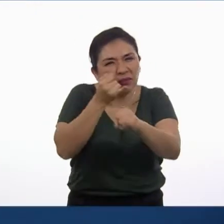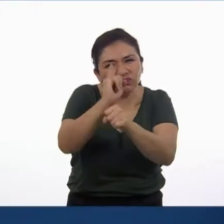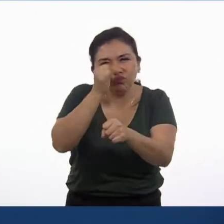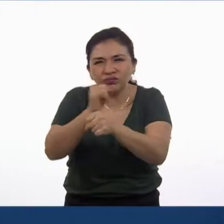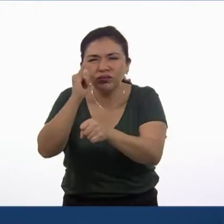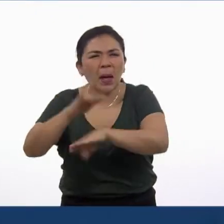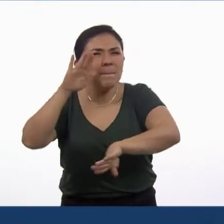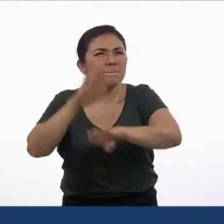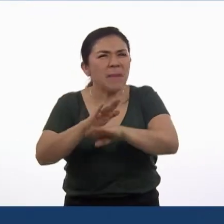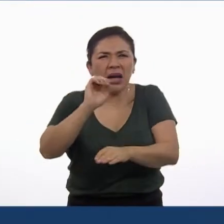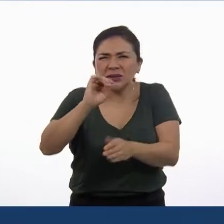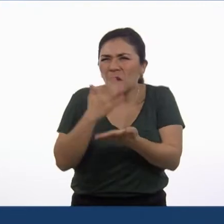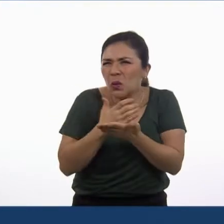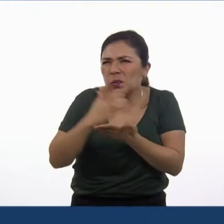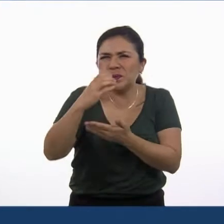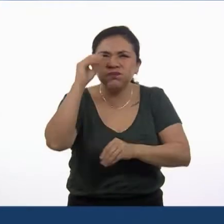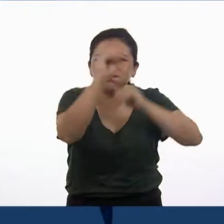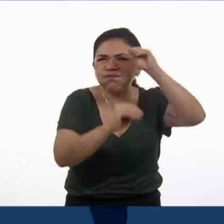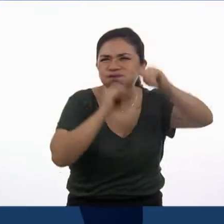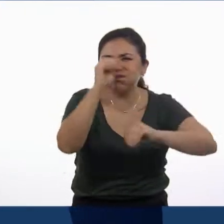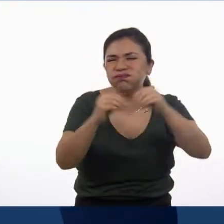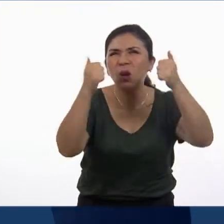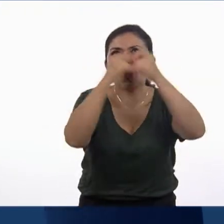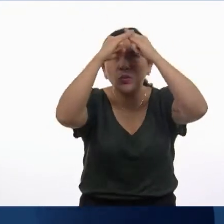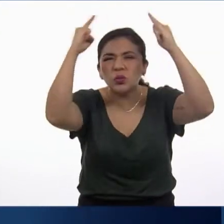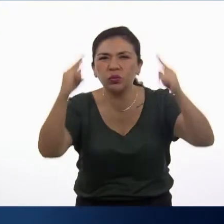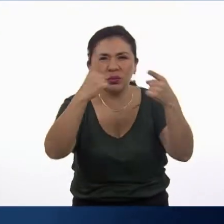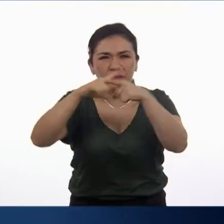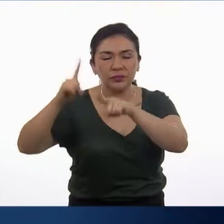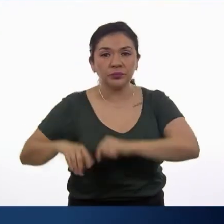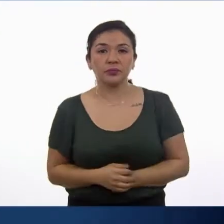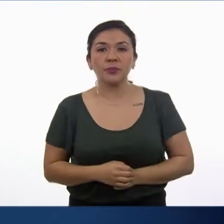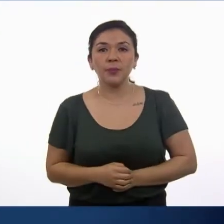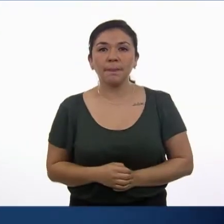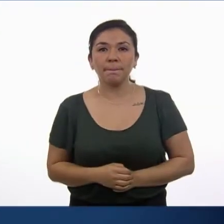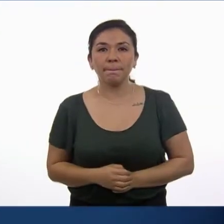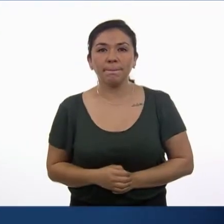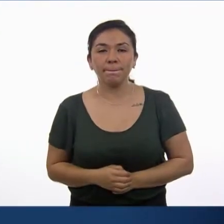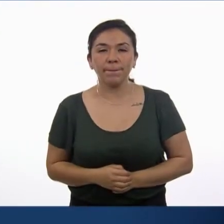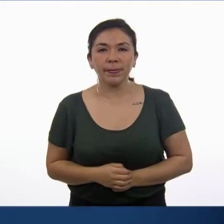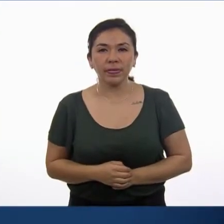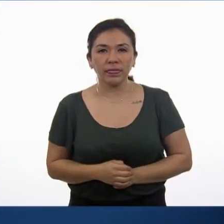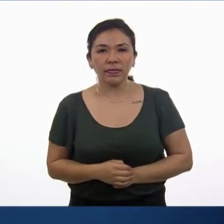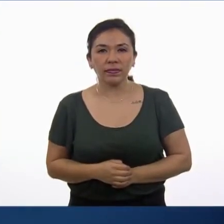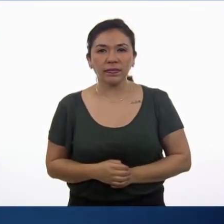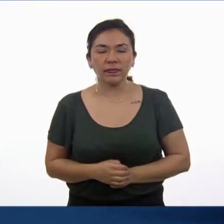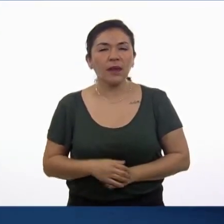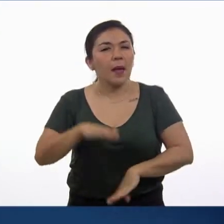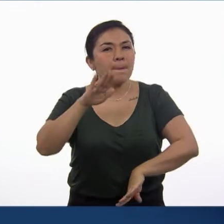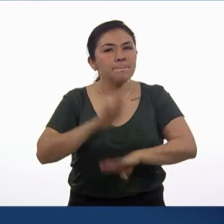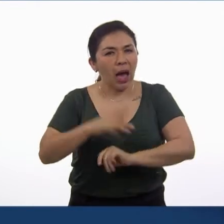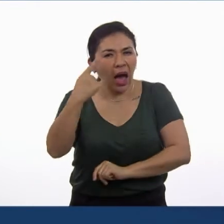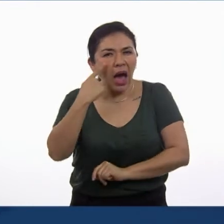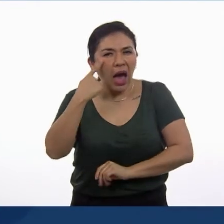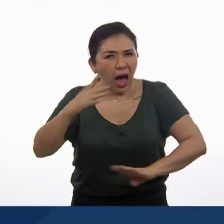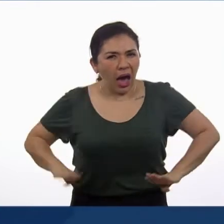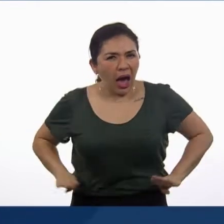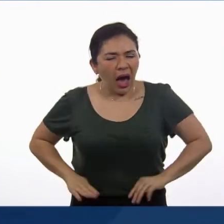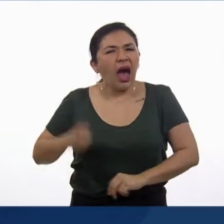exceso de ornamentación y tejados piramidales. Escultura. El motivo principal de la